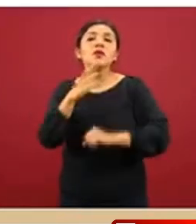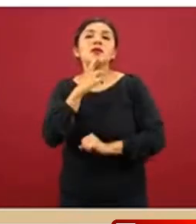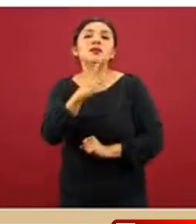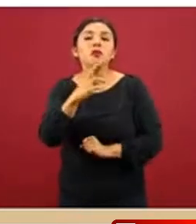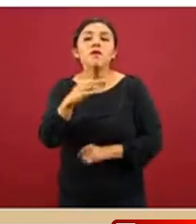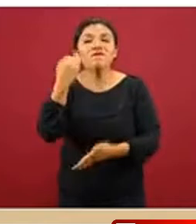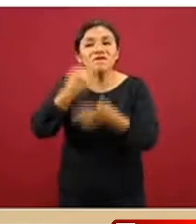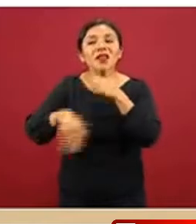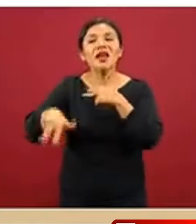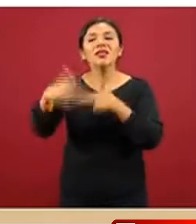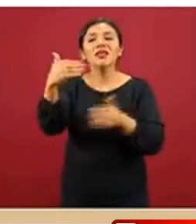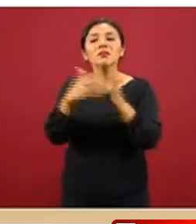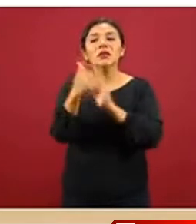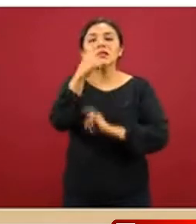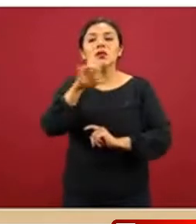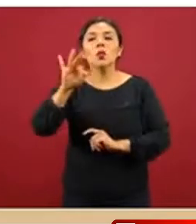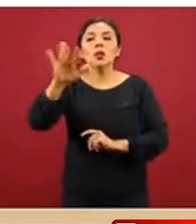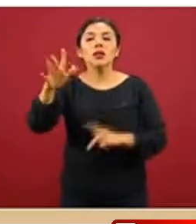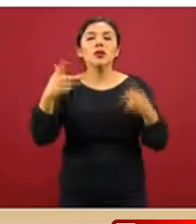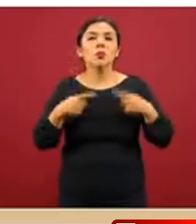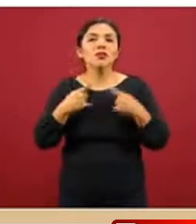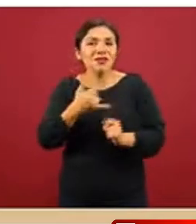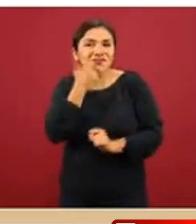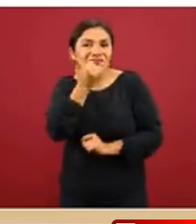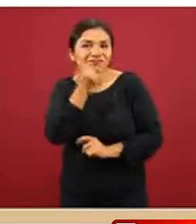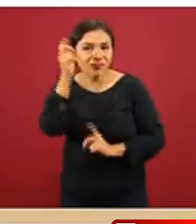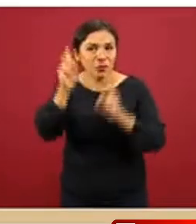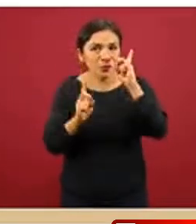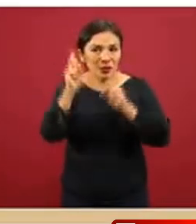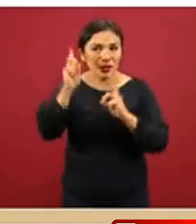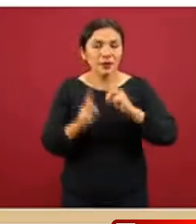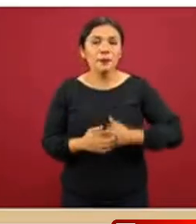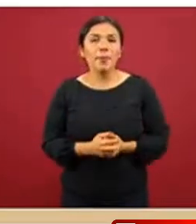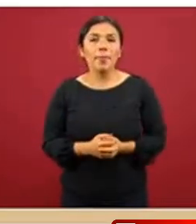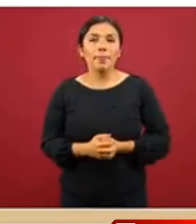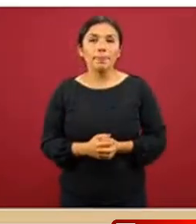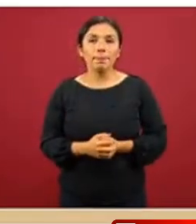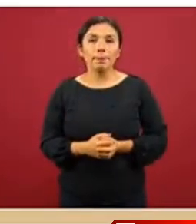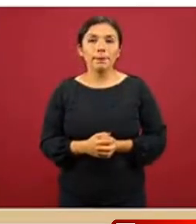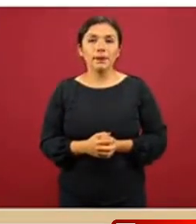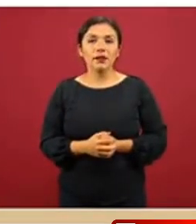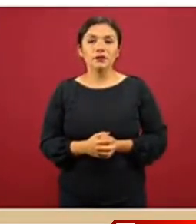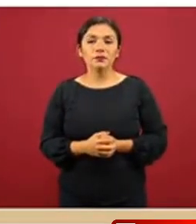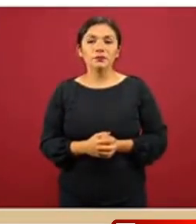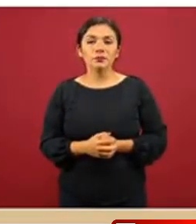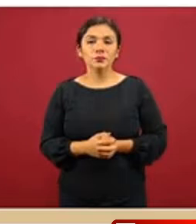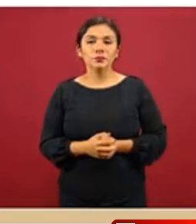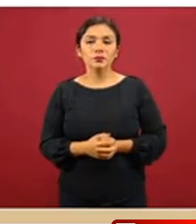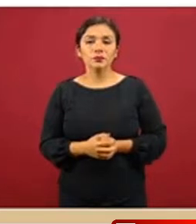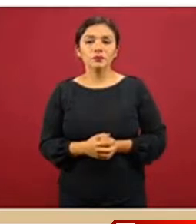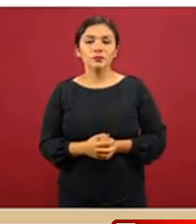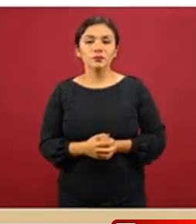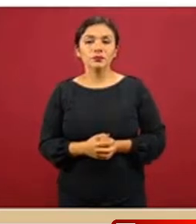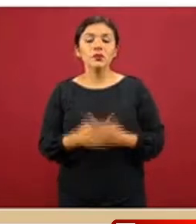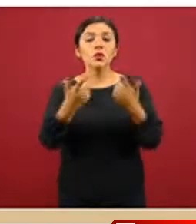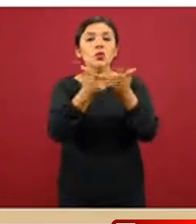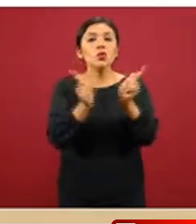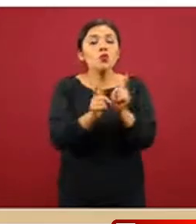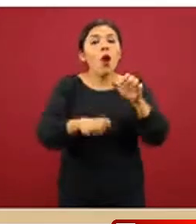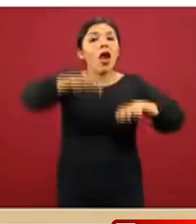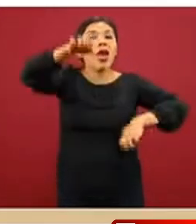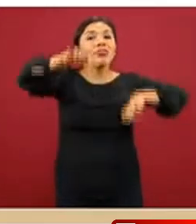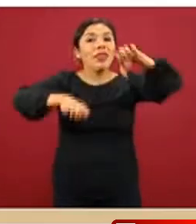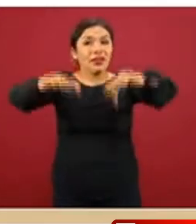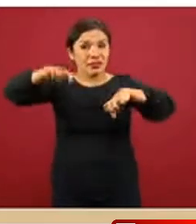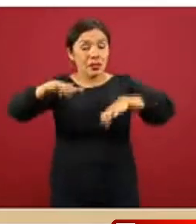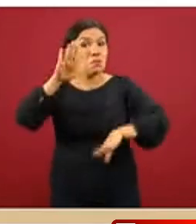los 13.145 aún sospechosos. Veamos la siguiente diapositiva, la distribución por grupo de edad.